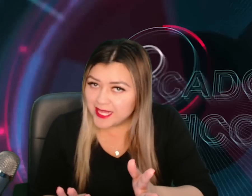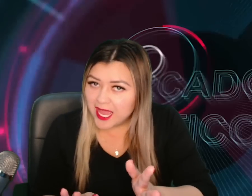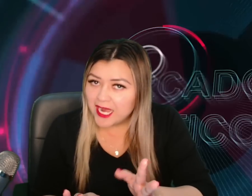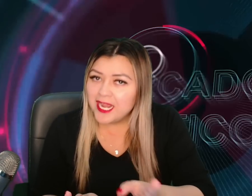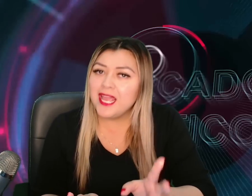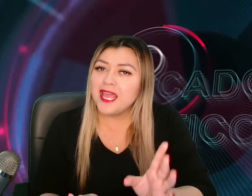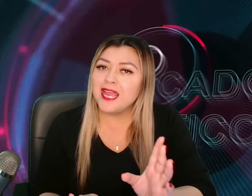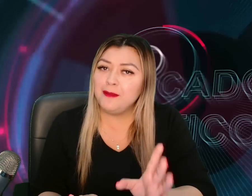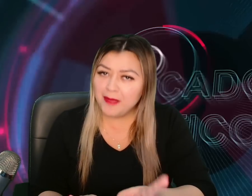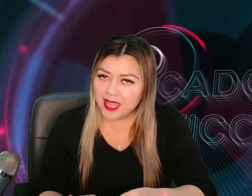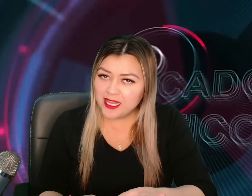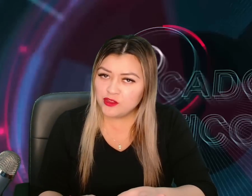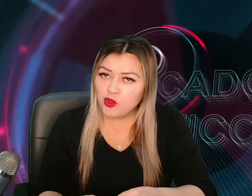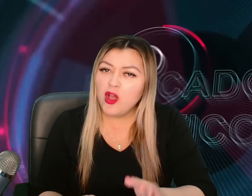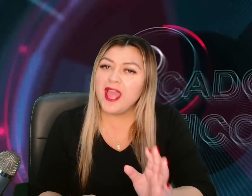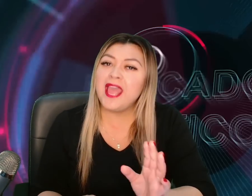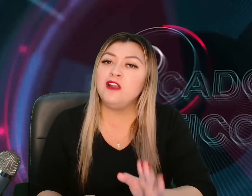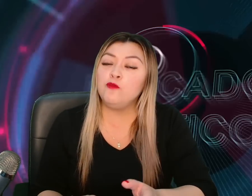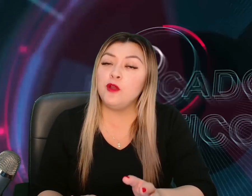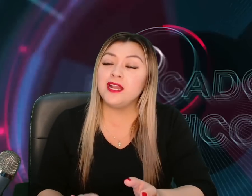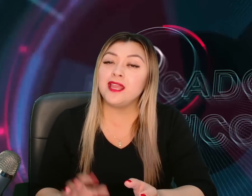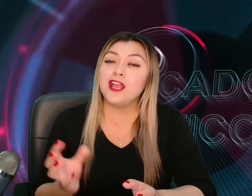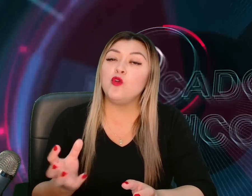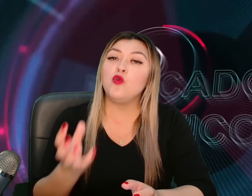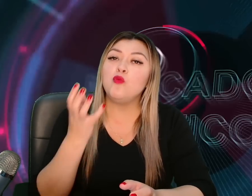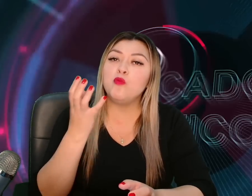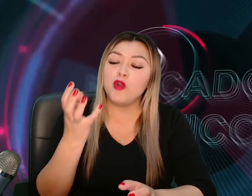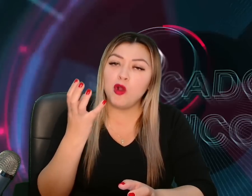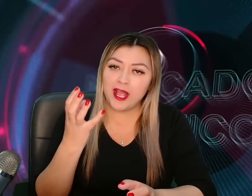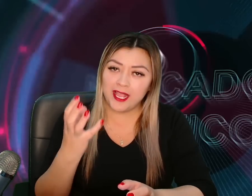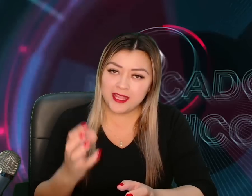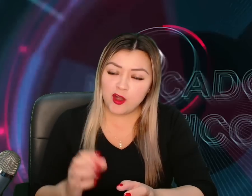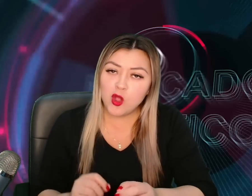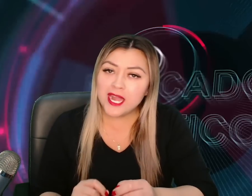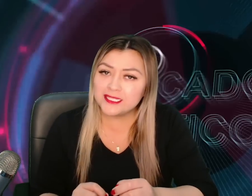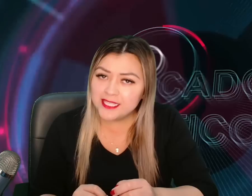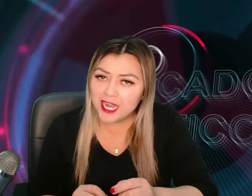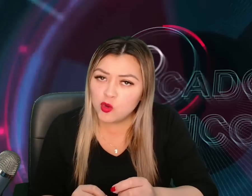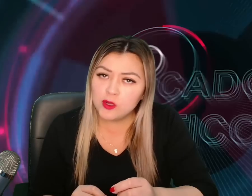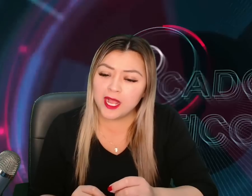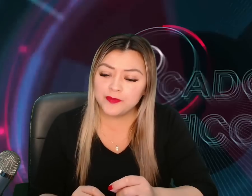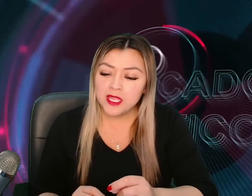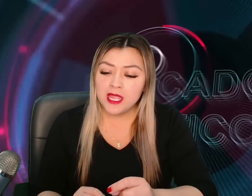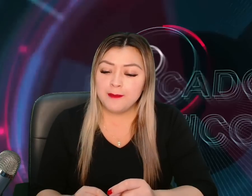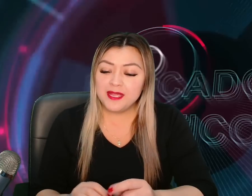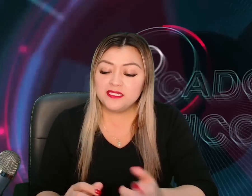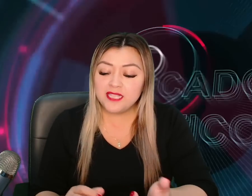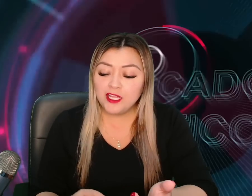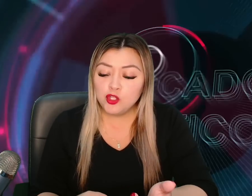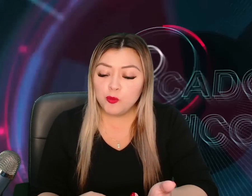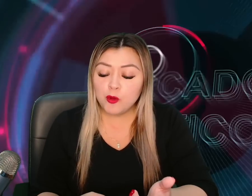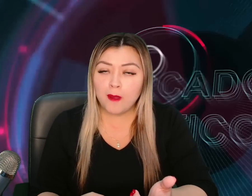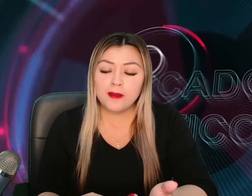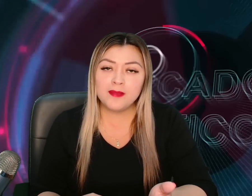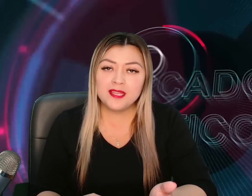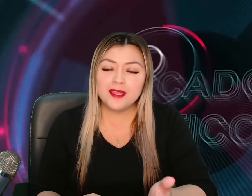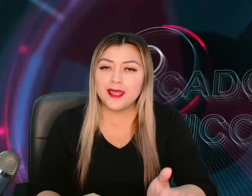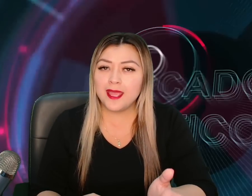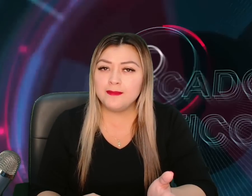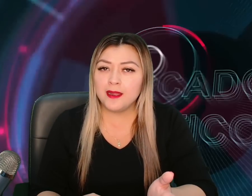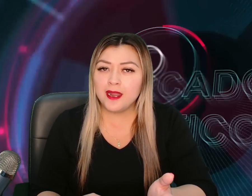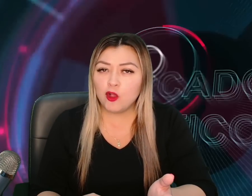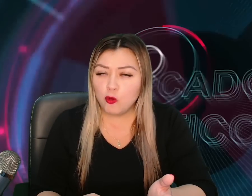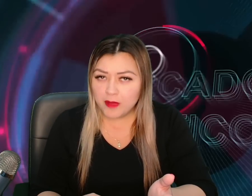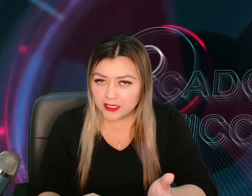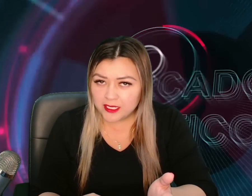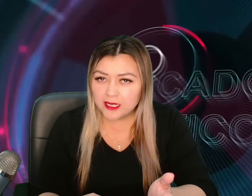hay que quitarle el mérito él fue el que encumbró a Genaro García Luna pensando probablemente que